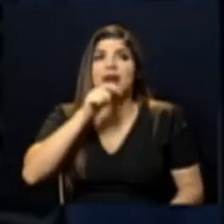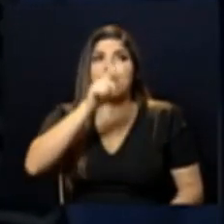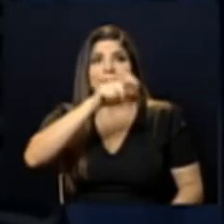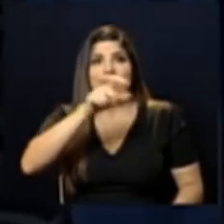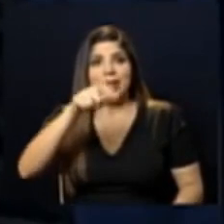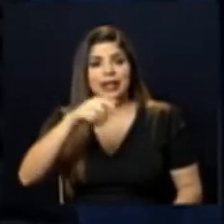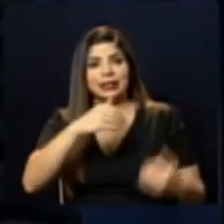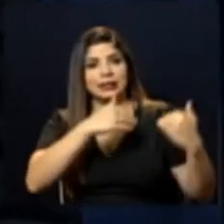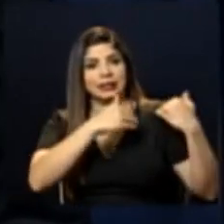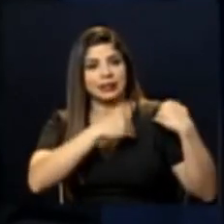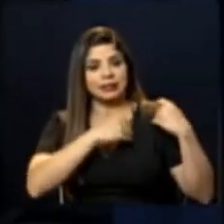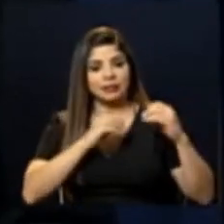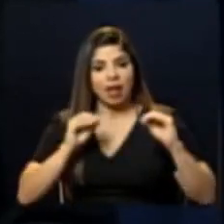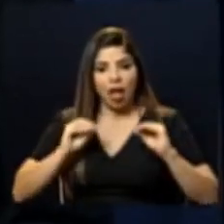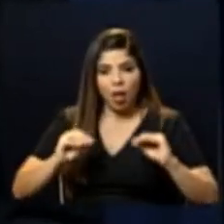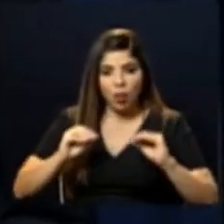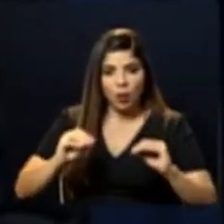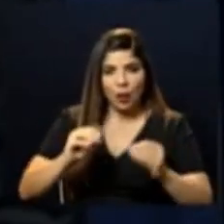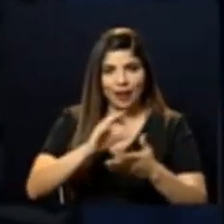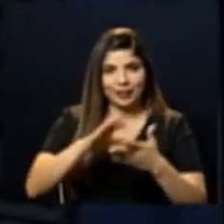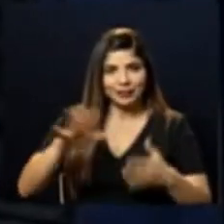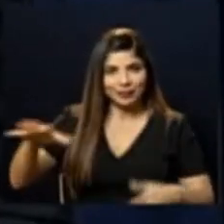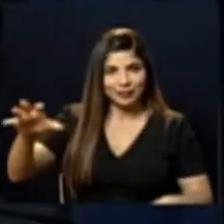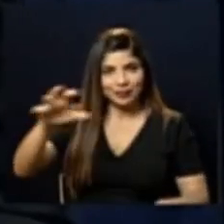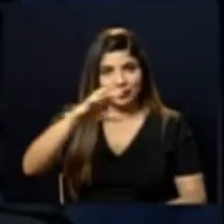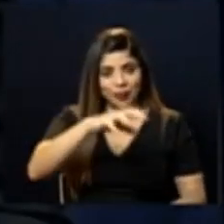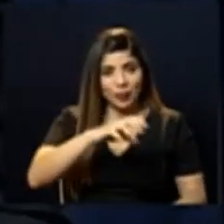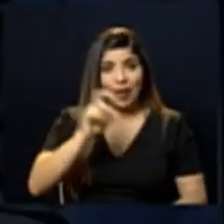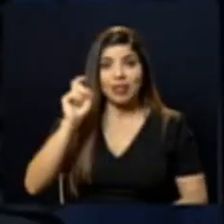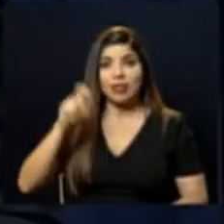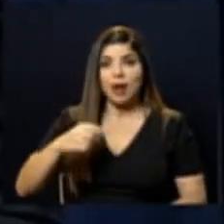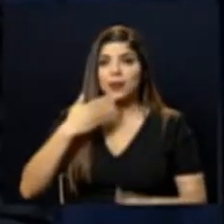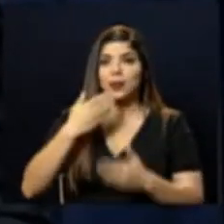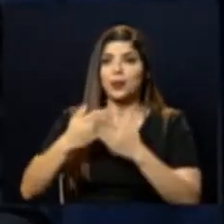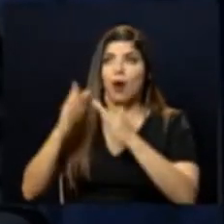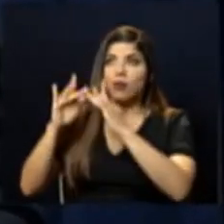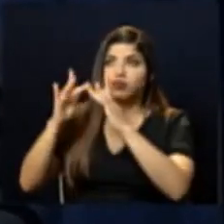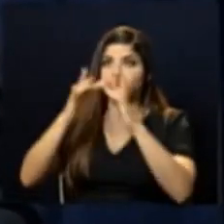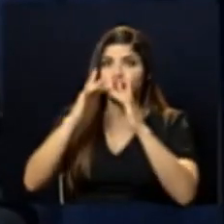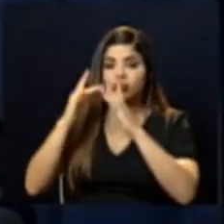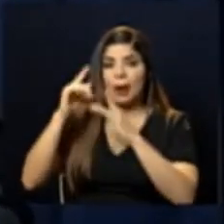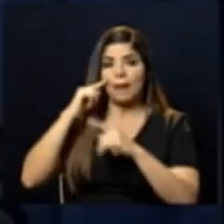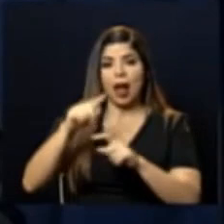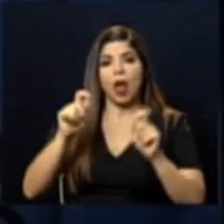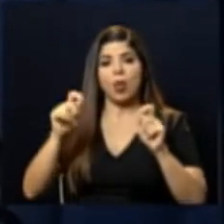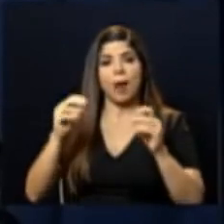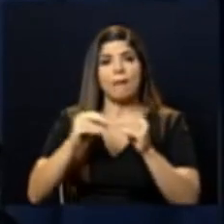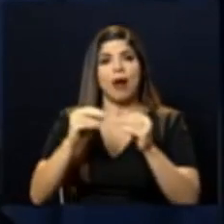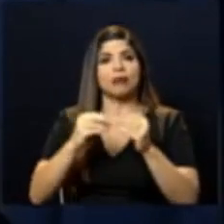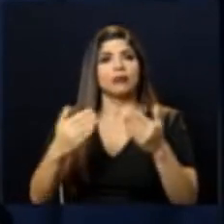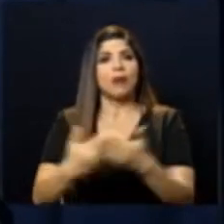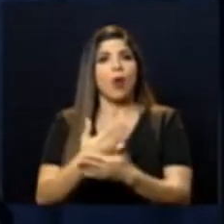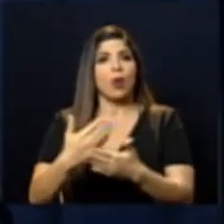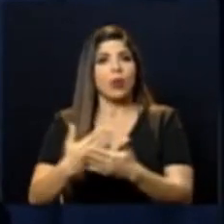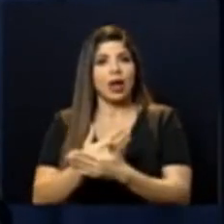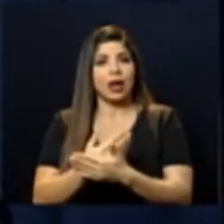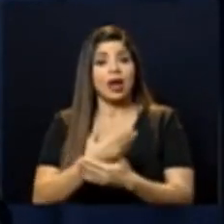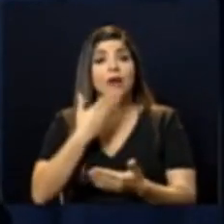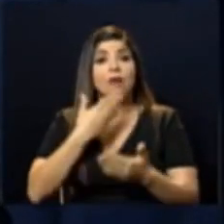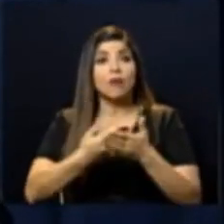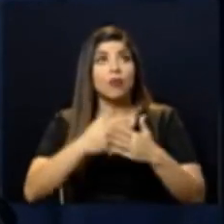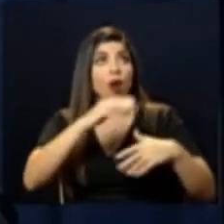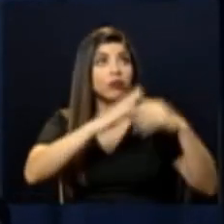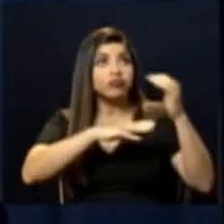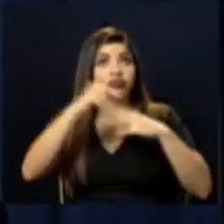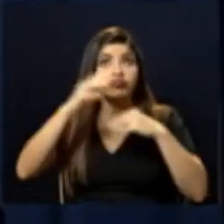y educan en los centros educativos, conectividad para la educación moderna y buena